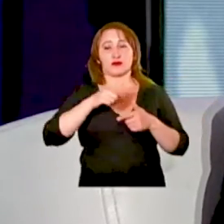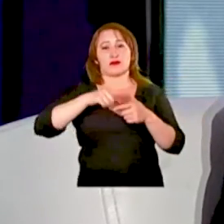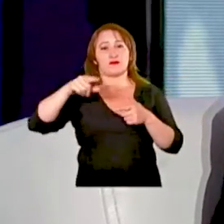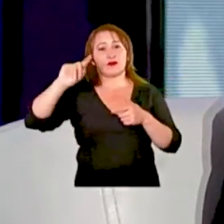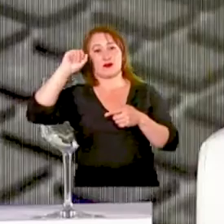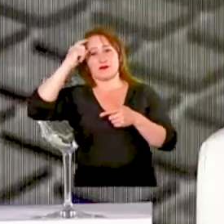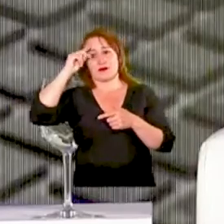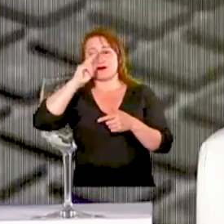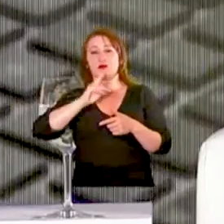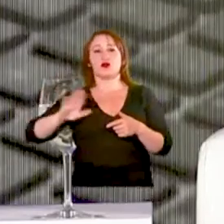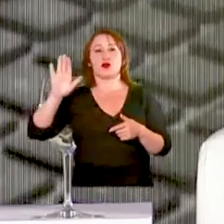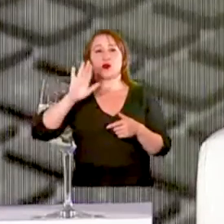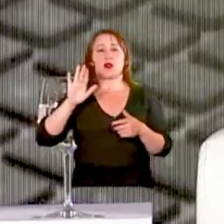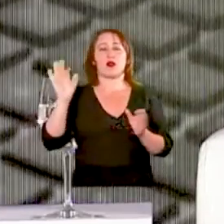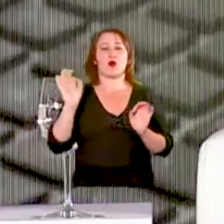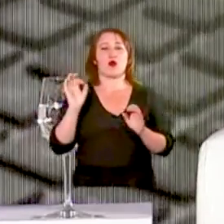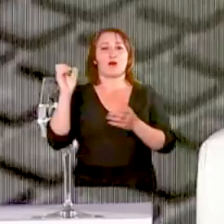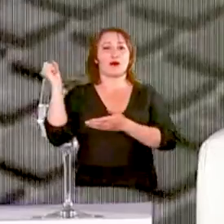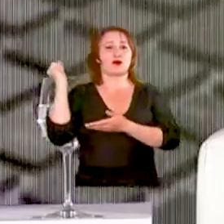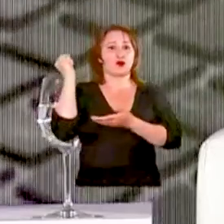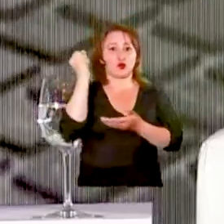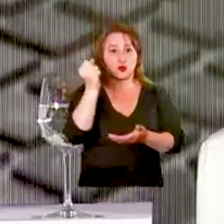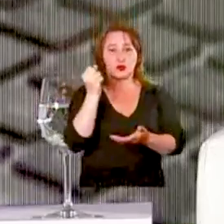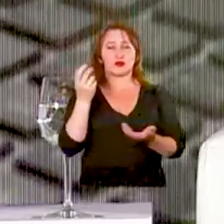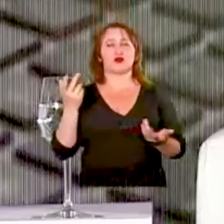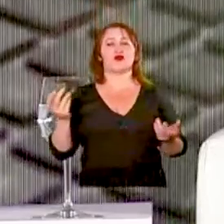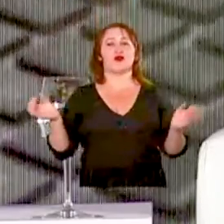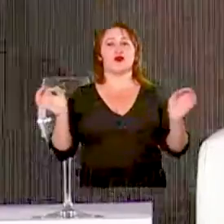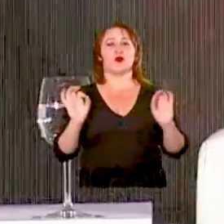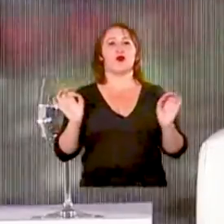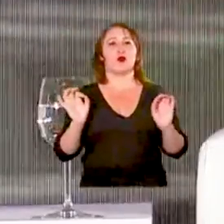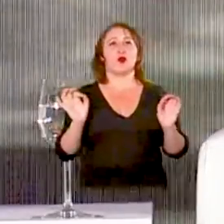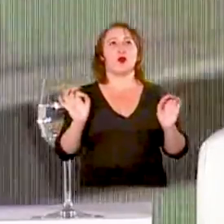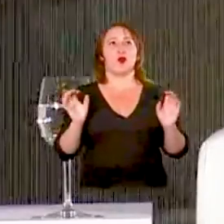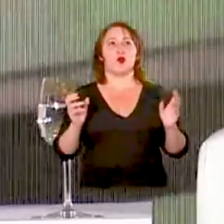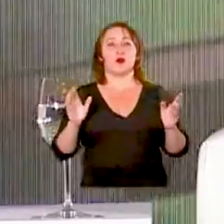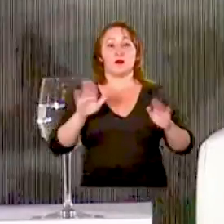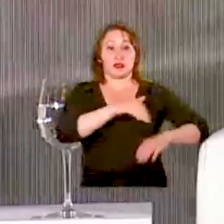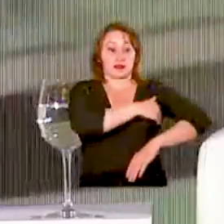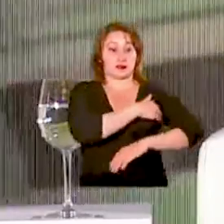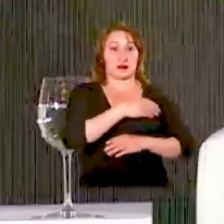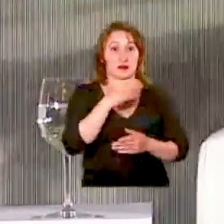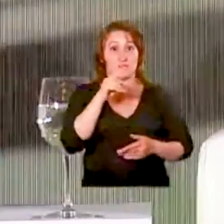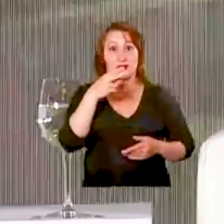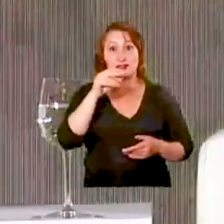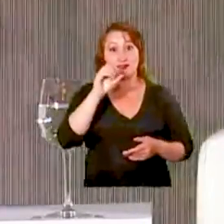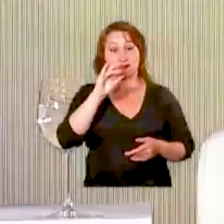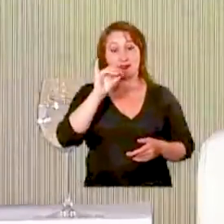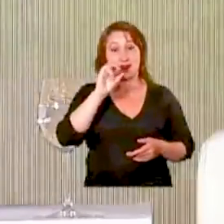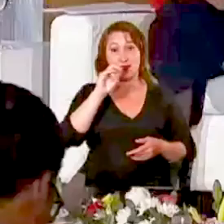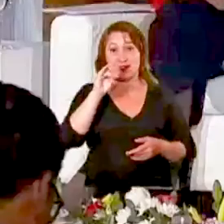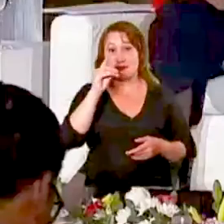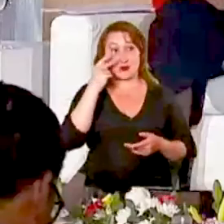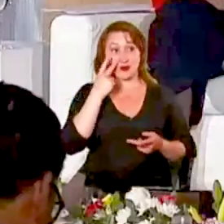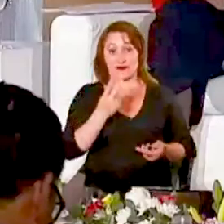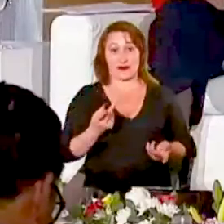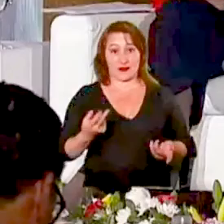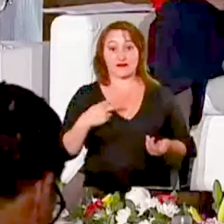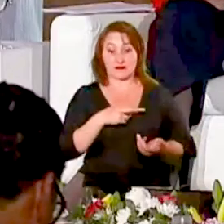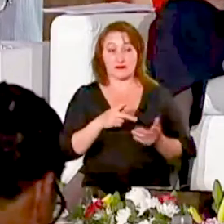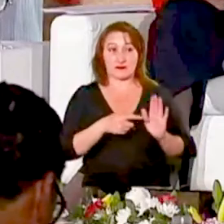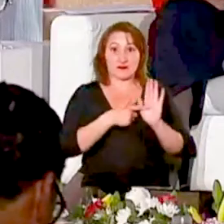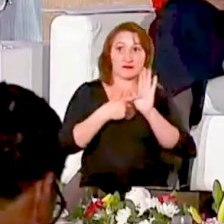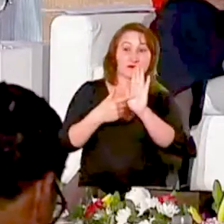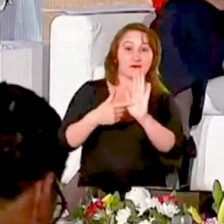del gobierno nacional, en los presupuestos del Ministerio de Hacienda no se ven. Nosotros somos los que